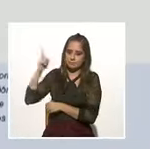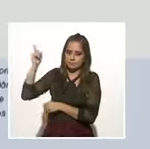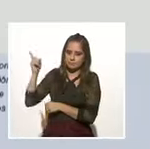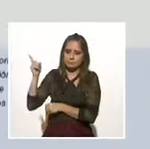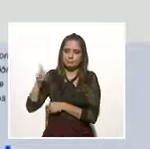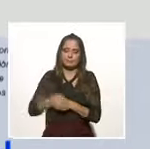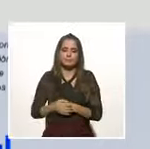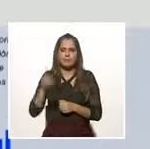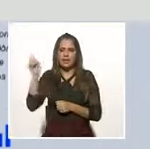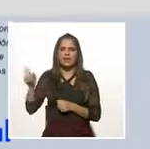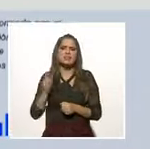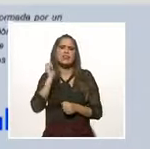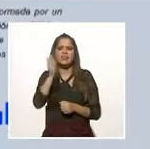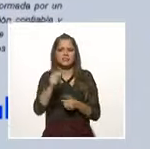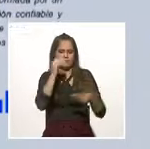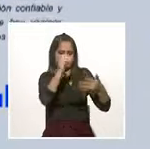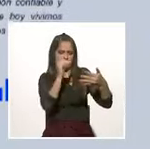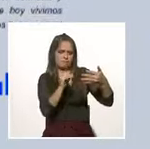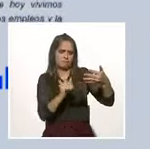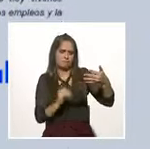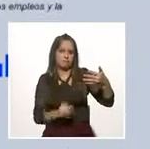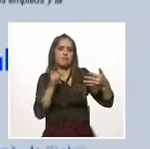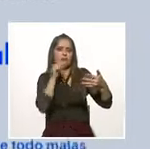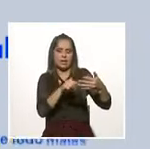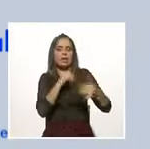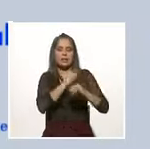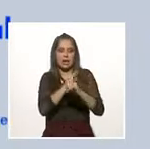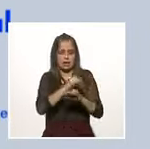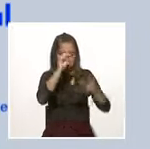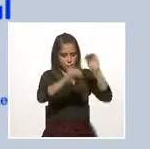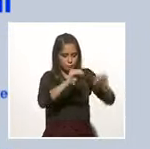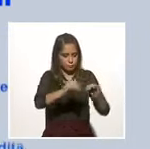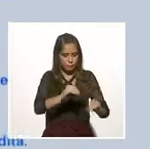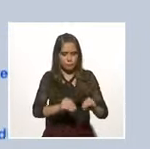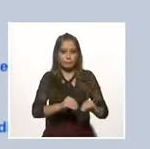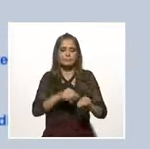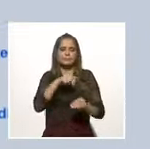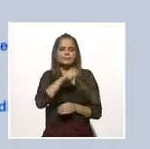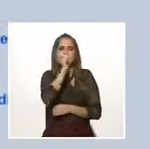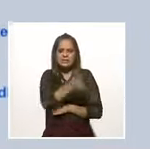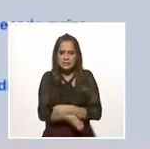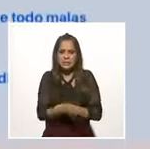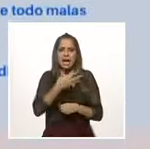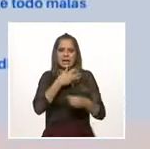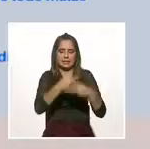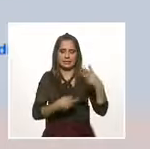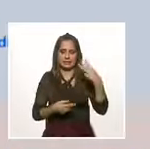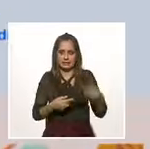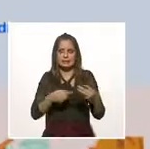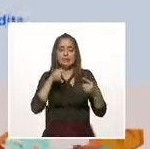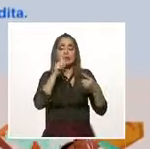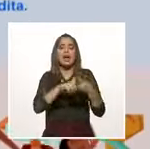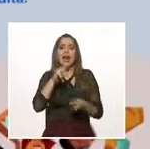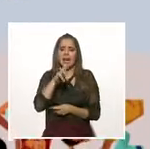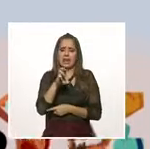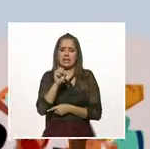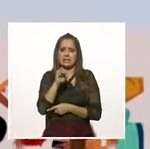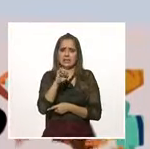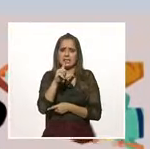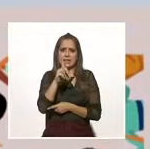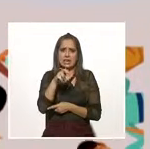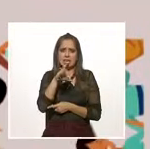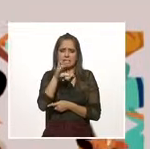Esta guía que realizamos a partir de la Plataforma México consta de tres partes. Cuando hablamos de resiliencia,